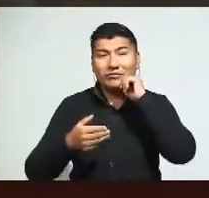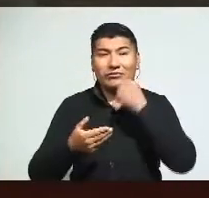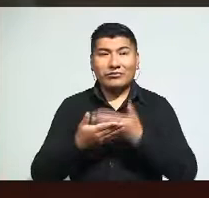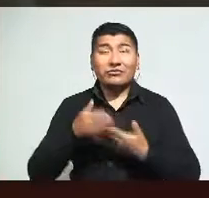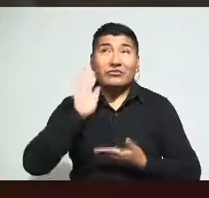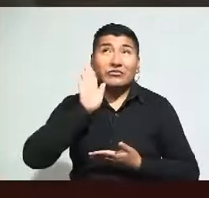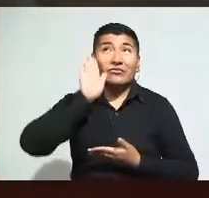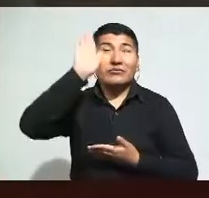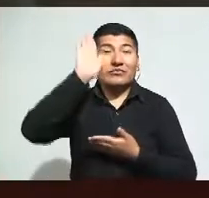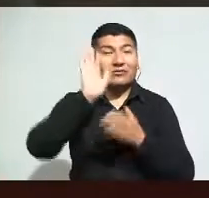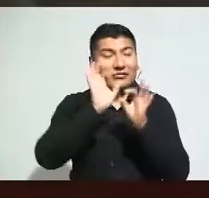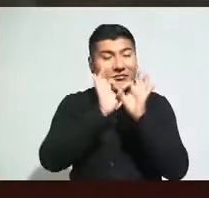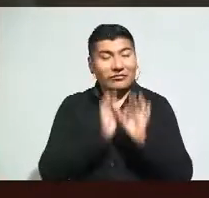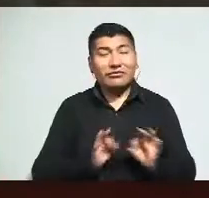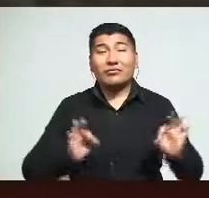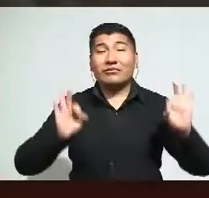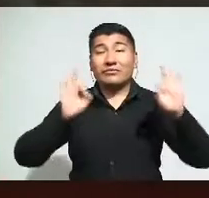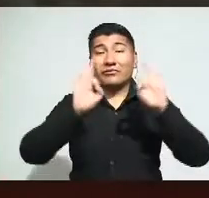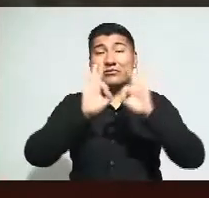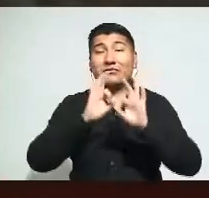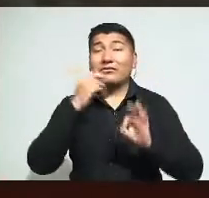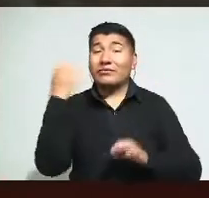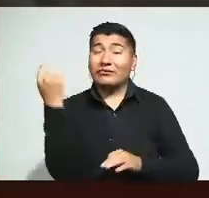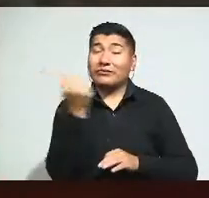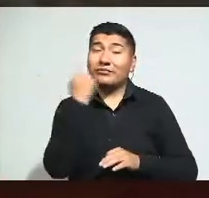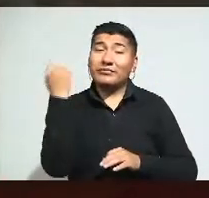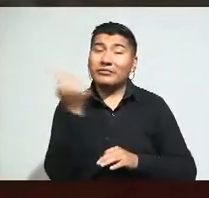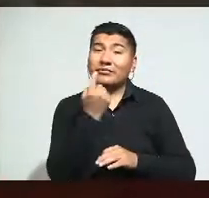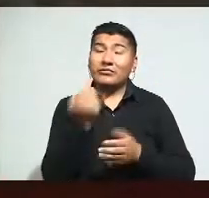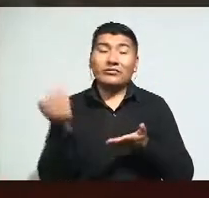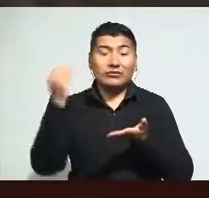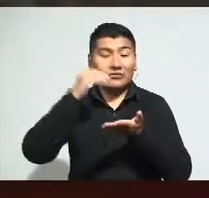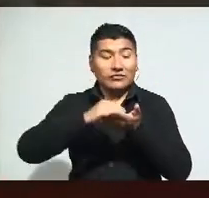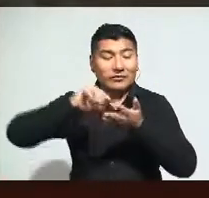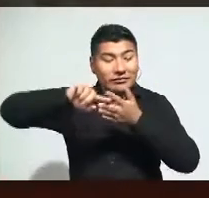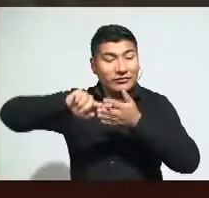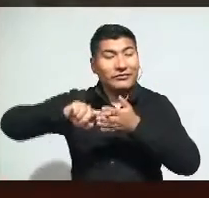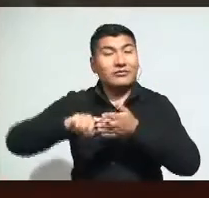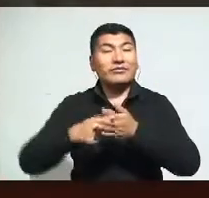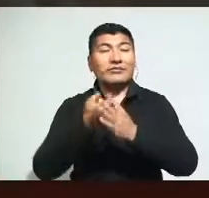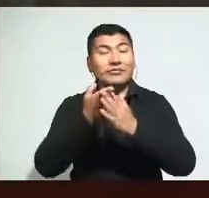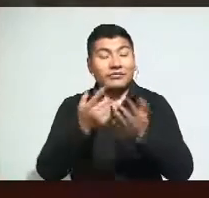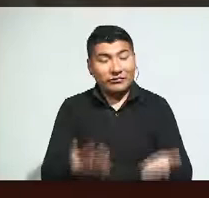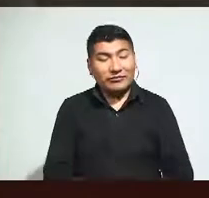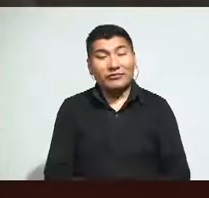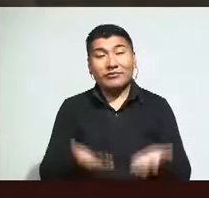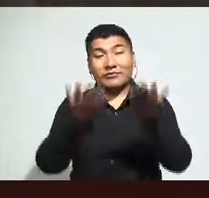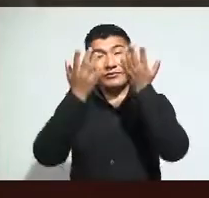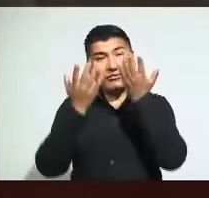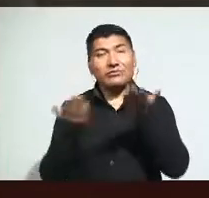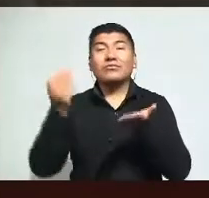es importante creer siempre volver a comenzar y levantarse